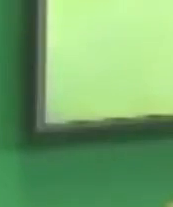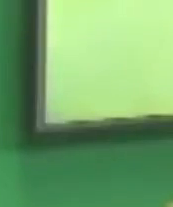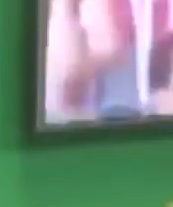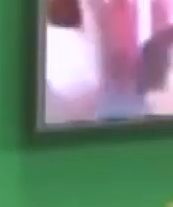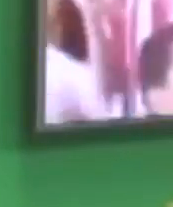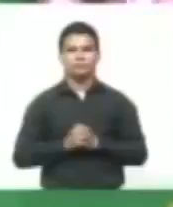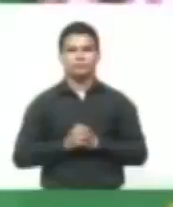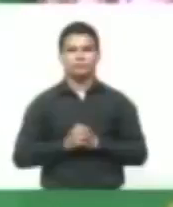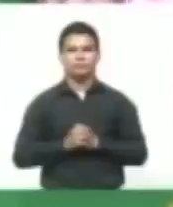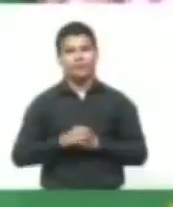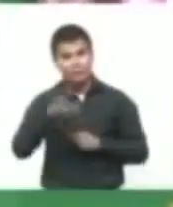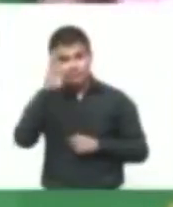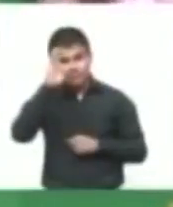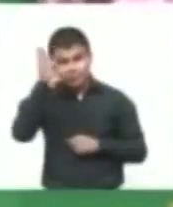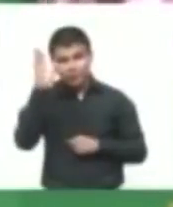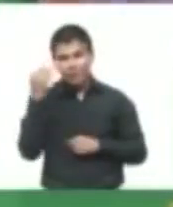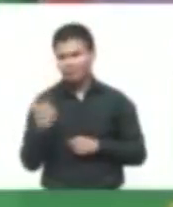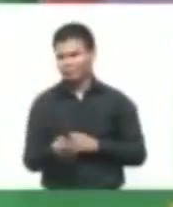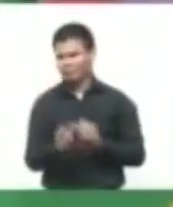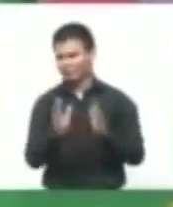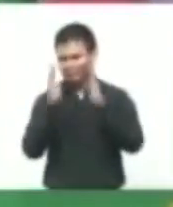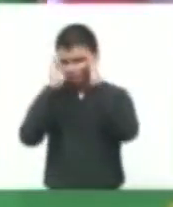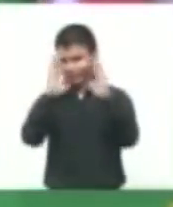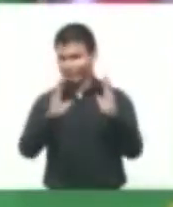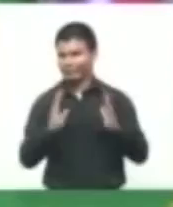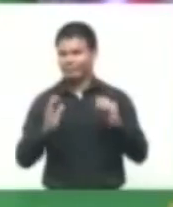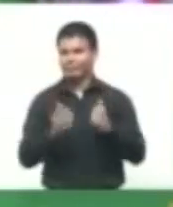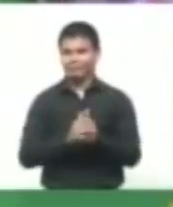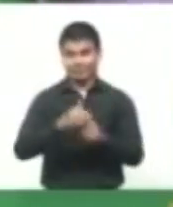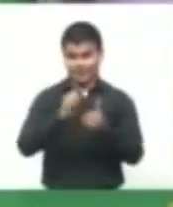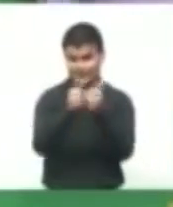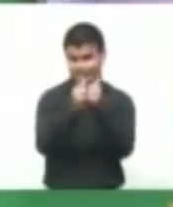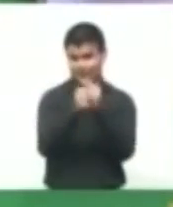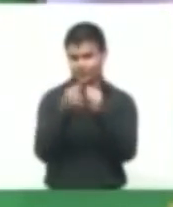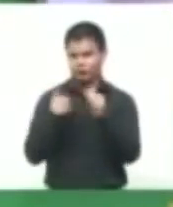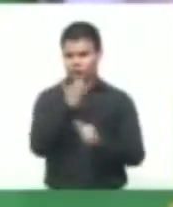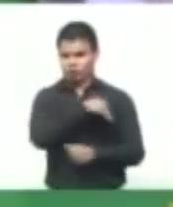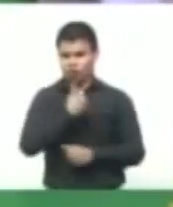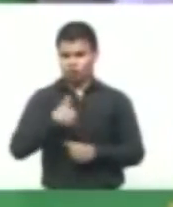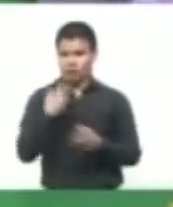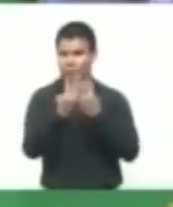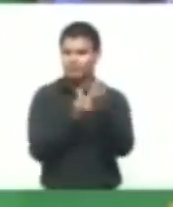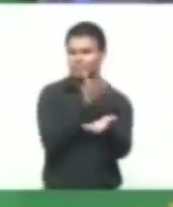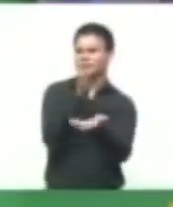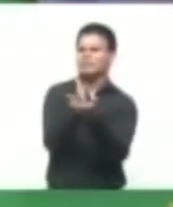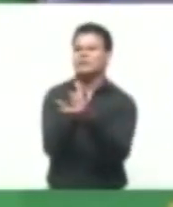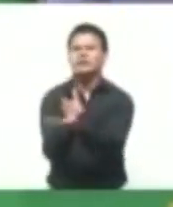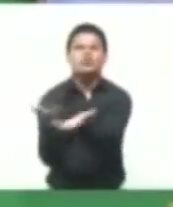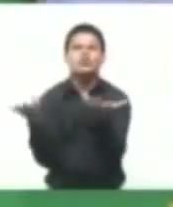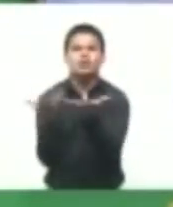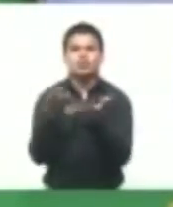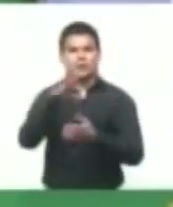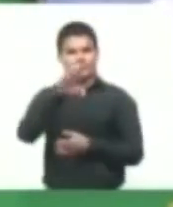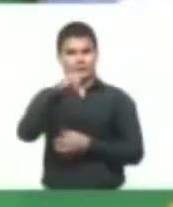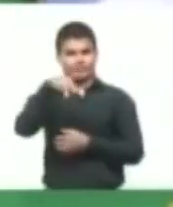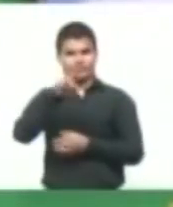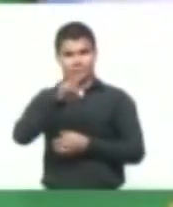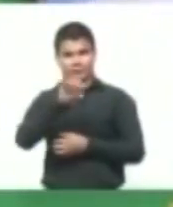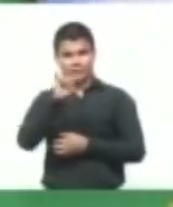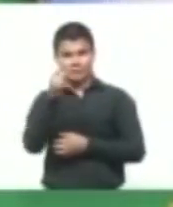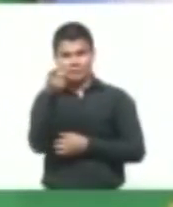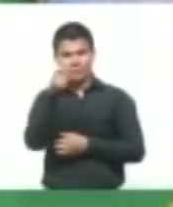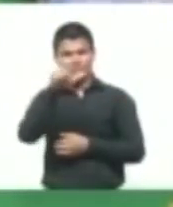¿Qué tal, amigos? Bienvenidos a la información deportiva. Junior visita mañana a Envigado a partir de las 6 de la tarde por la séptima